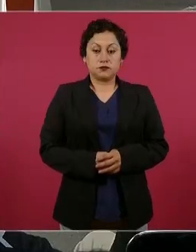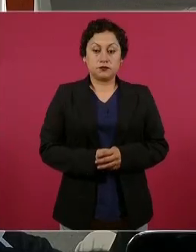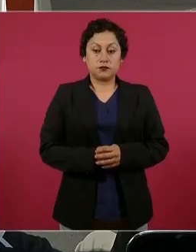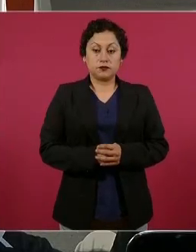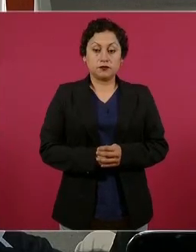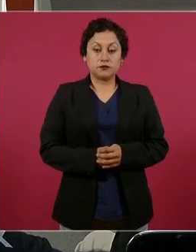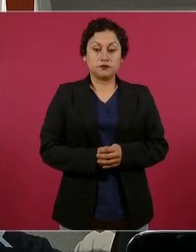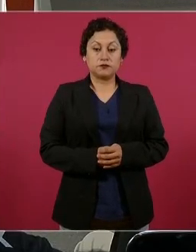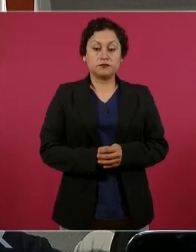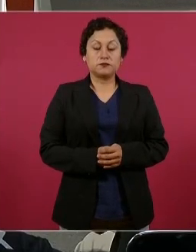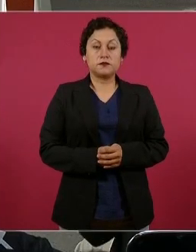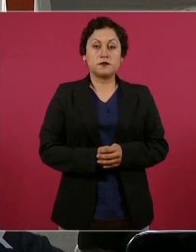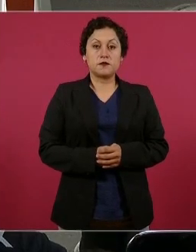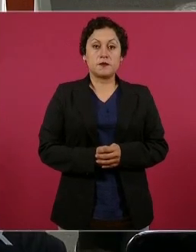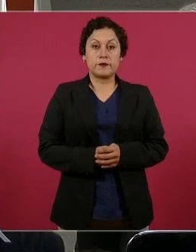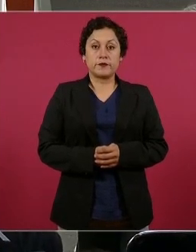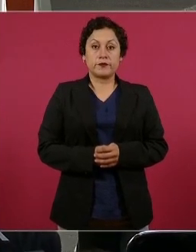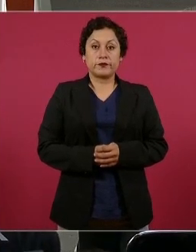se está